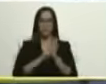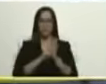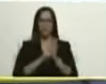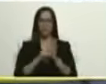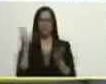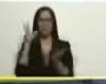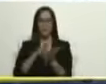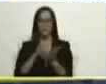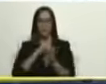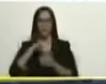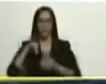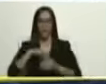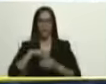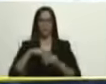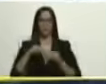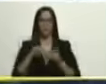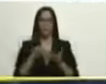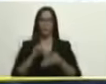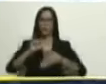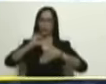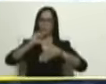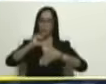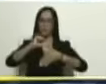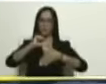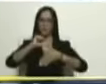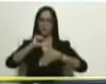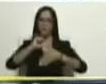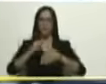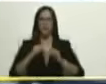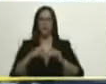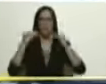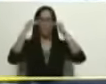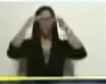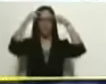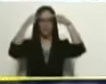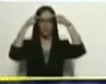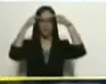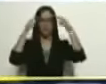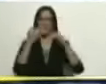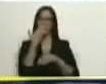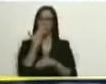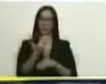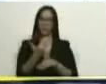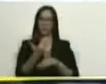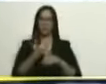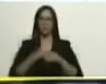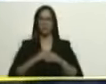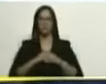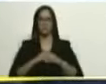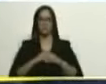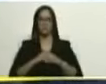nuestro continente, con el comandante Hugo Chávez al frente,